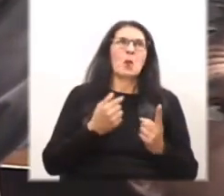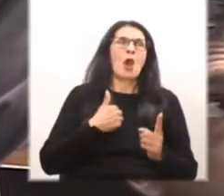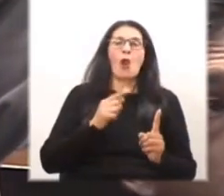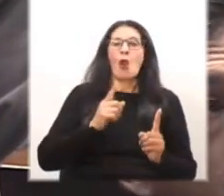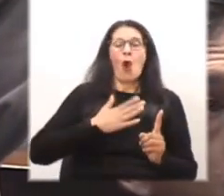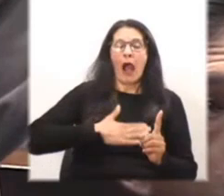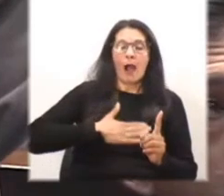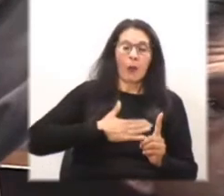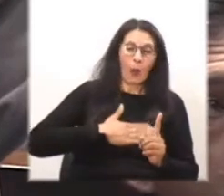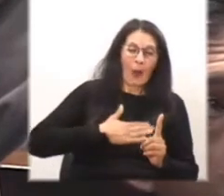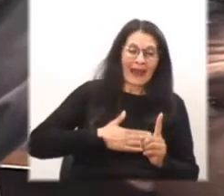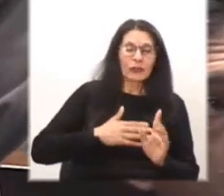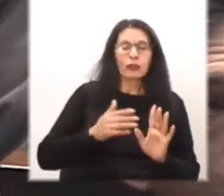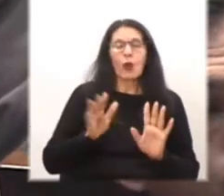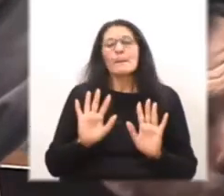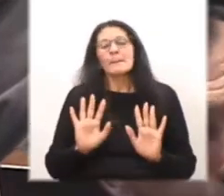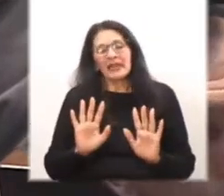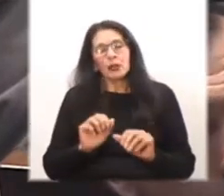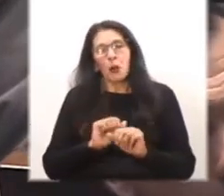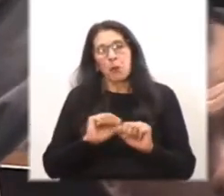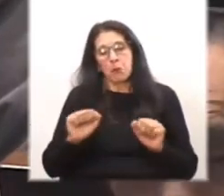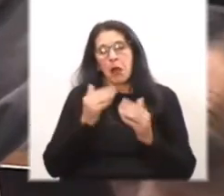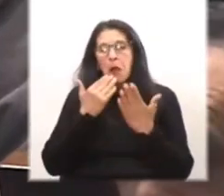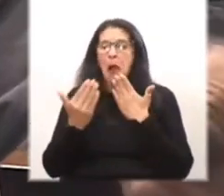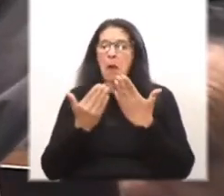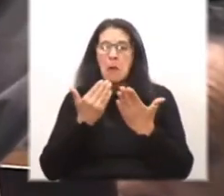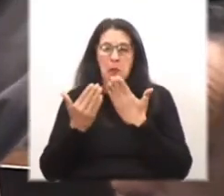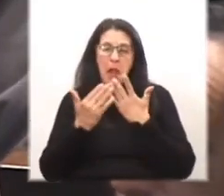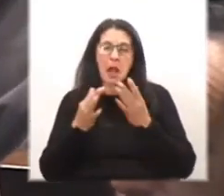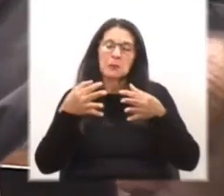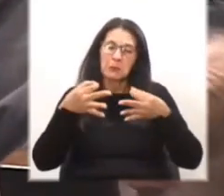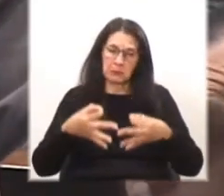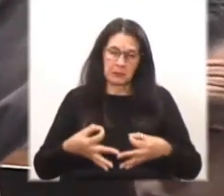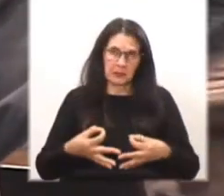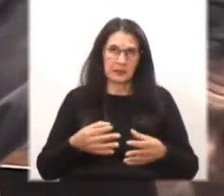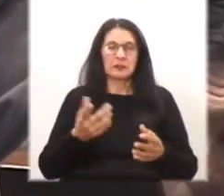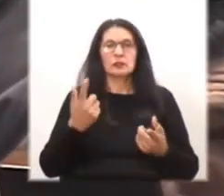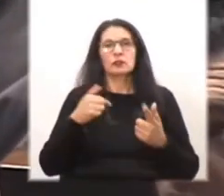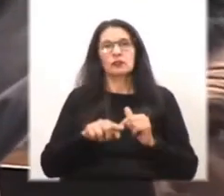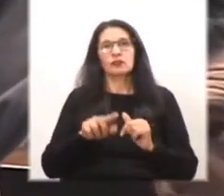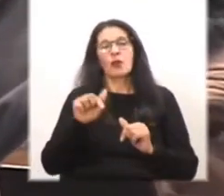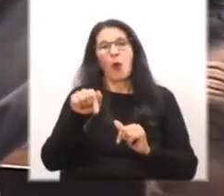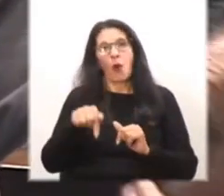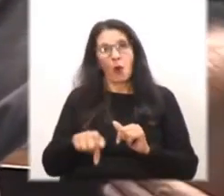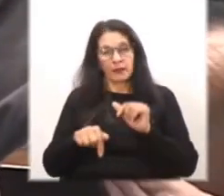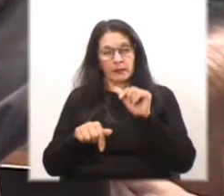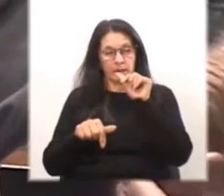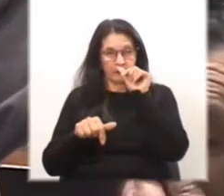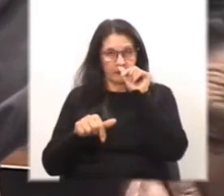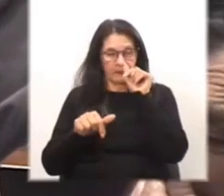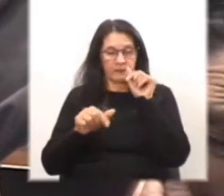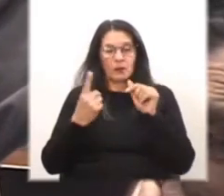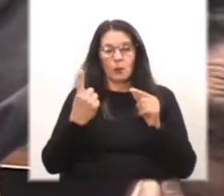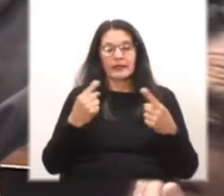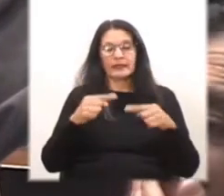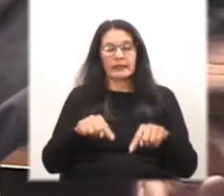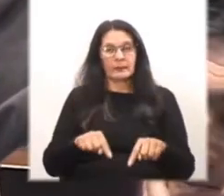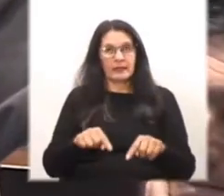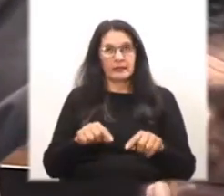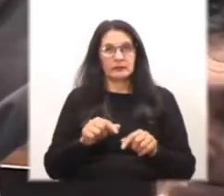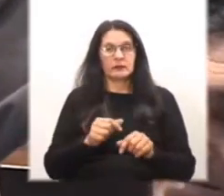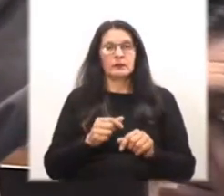pero mantener el diálogo siempre es trascendente. Y hoy se avisora seguramente una interpelación